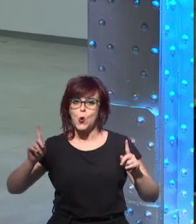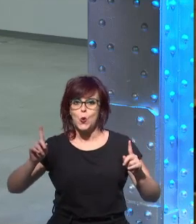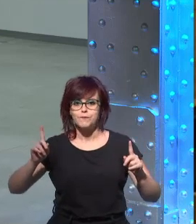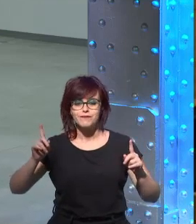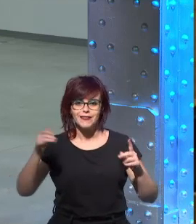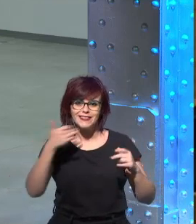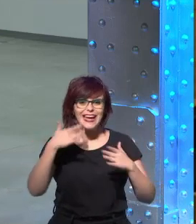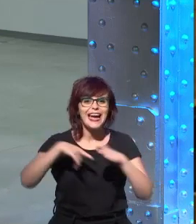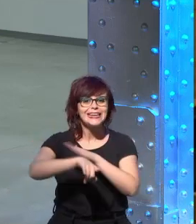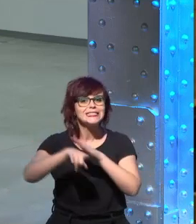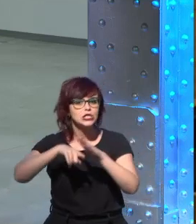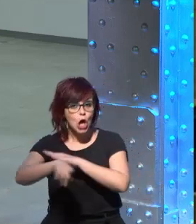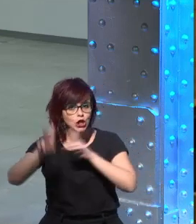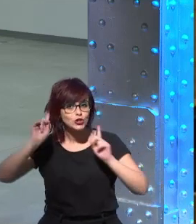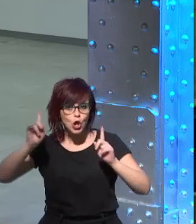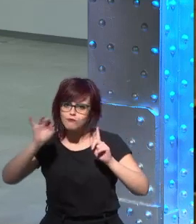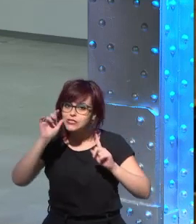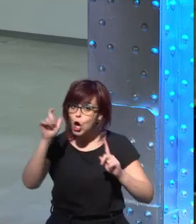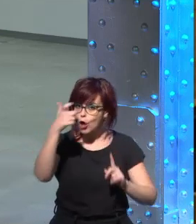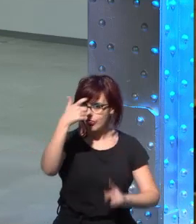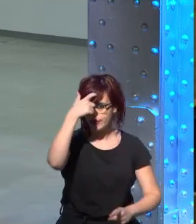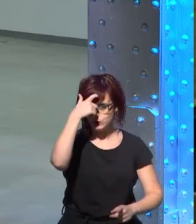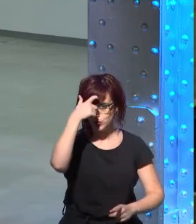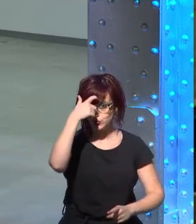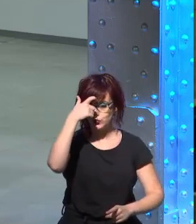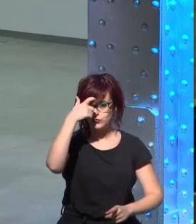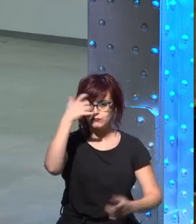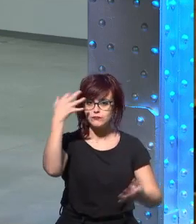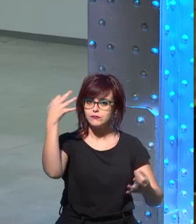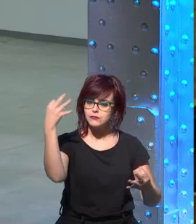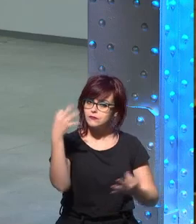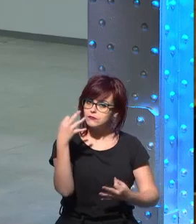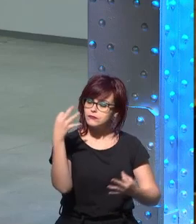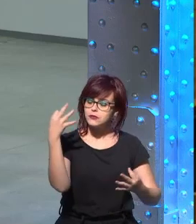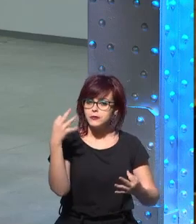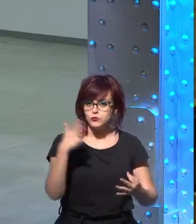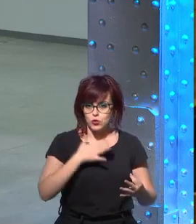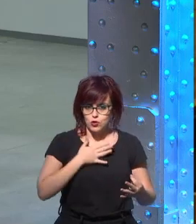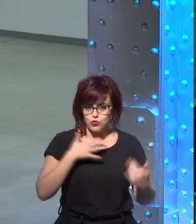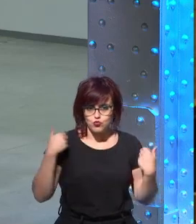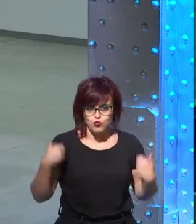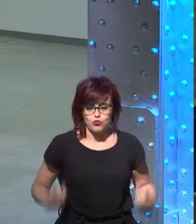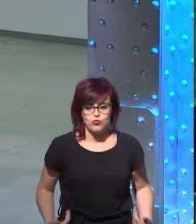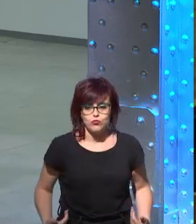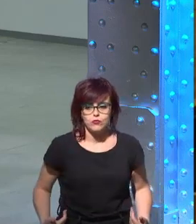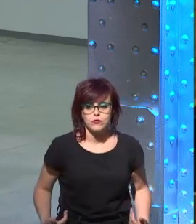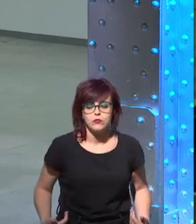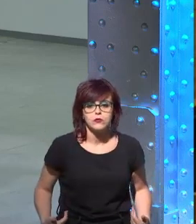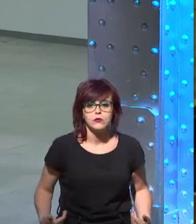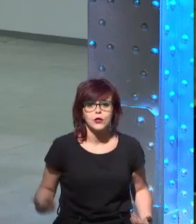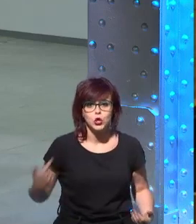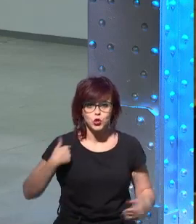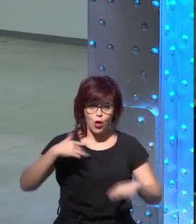de logística, es un tema de concepto y desde mi punto de vista, bueno, yo no